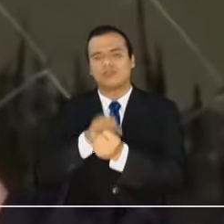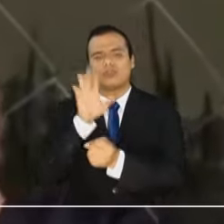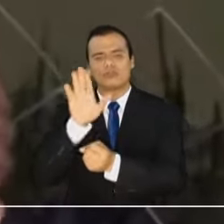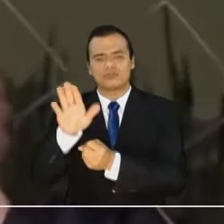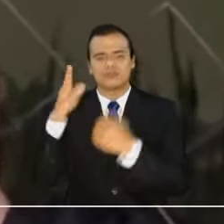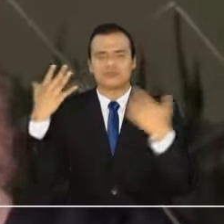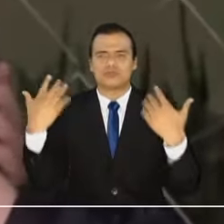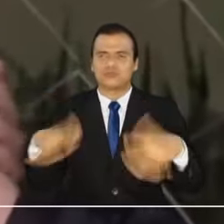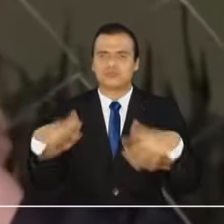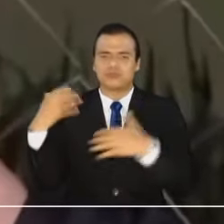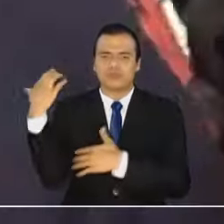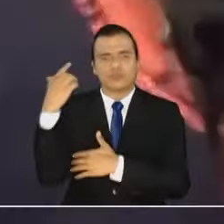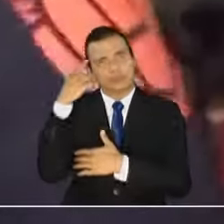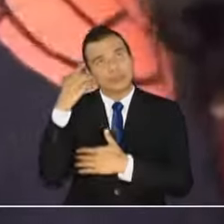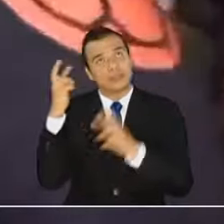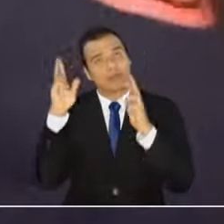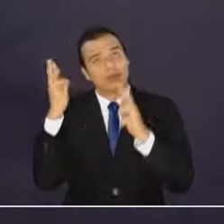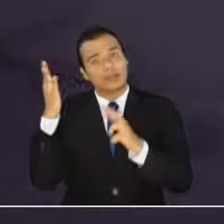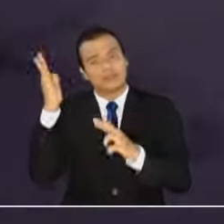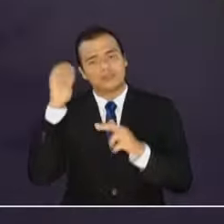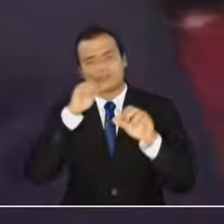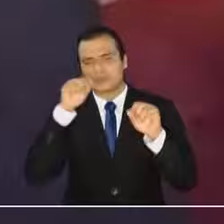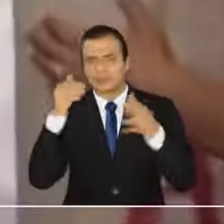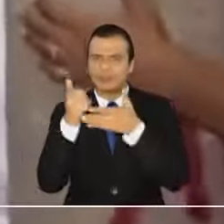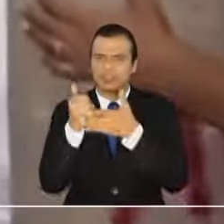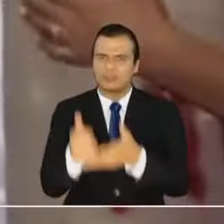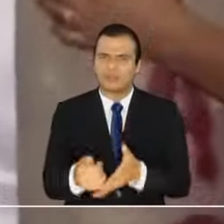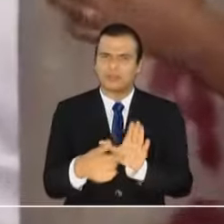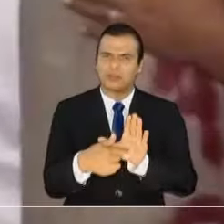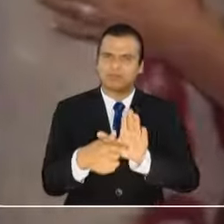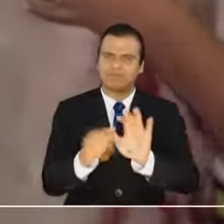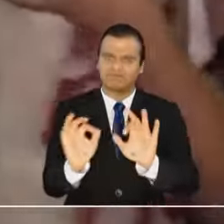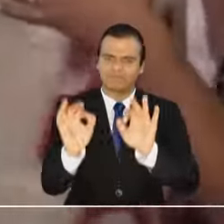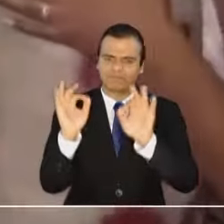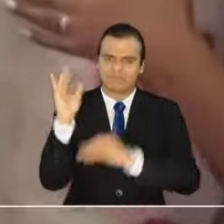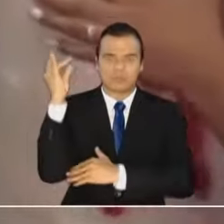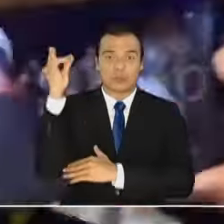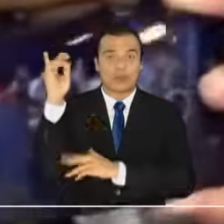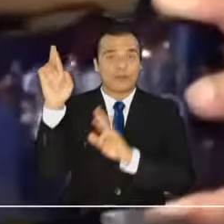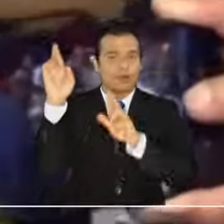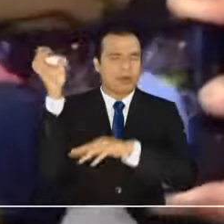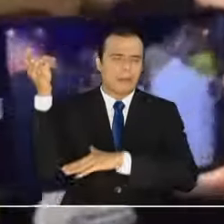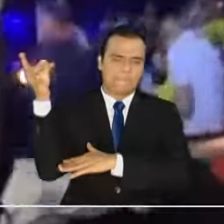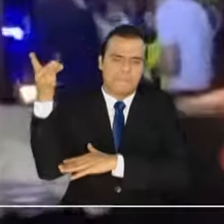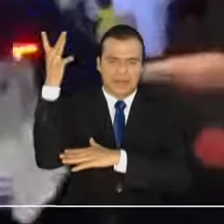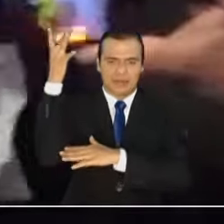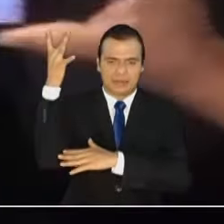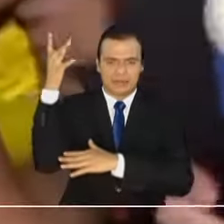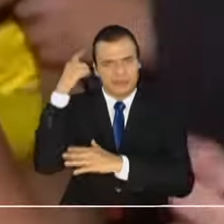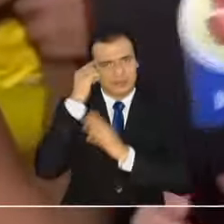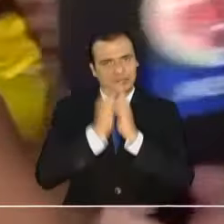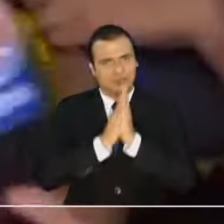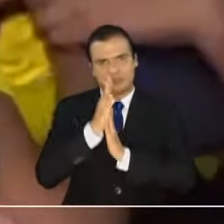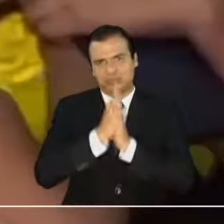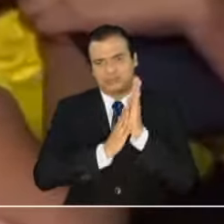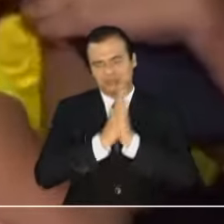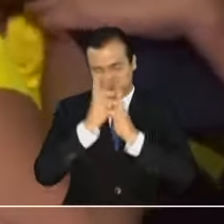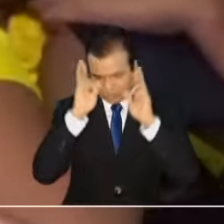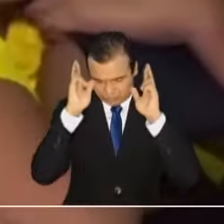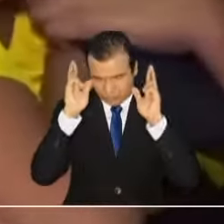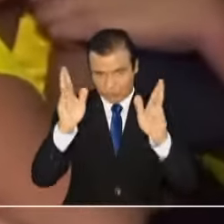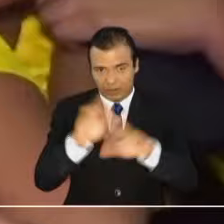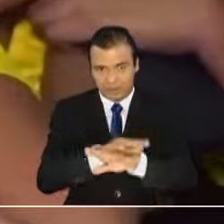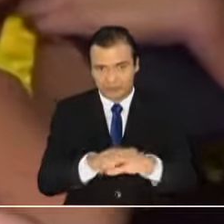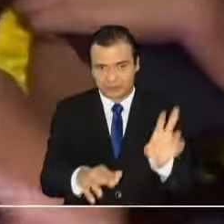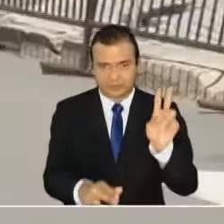bien en el partido, y Bolivia no sé qué hará, pero donde les ganen quedan mejor ni decir. 2-0. ¿Con goles de quién?